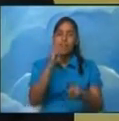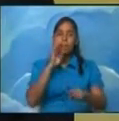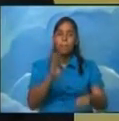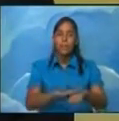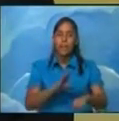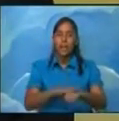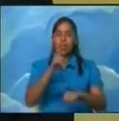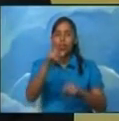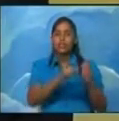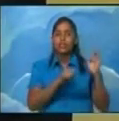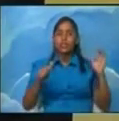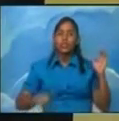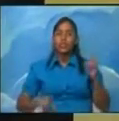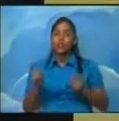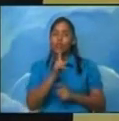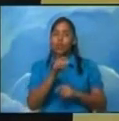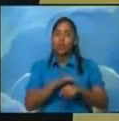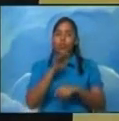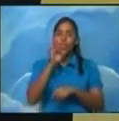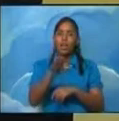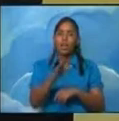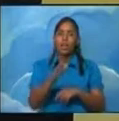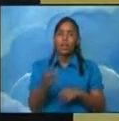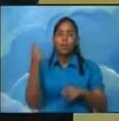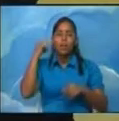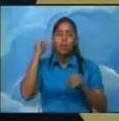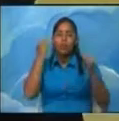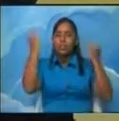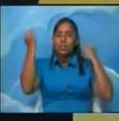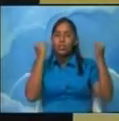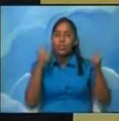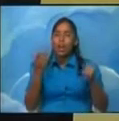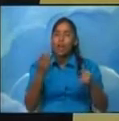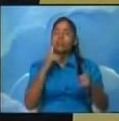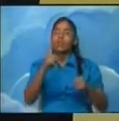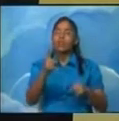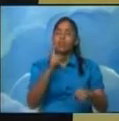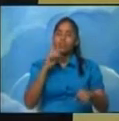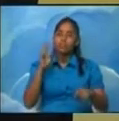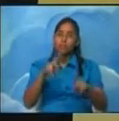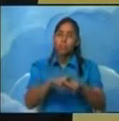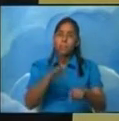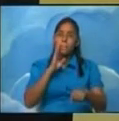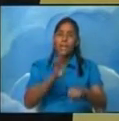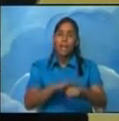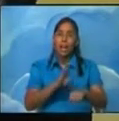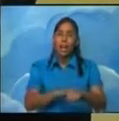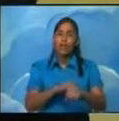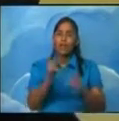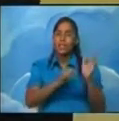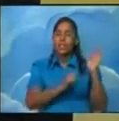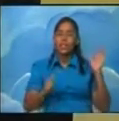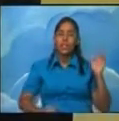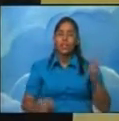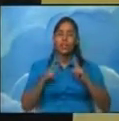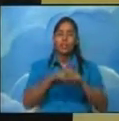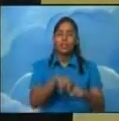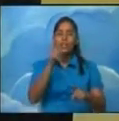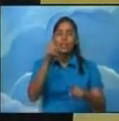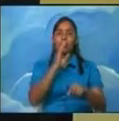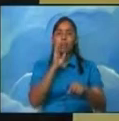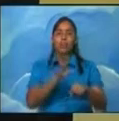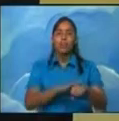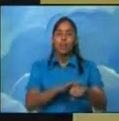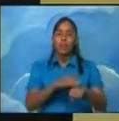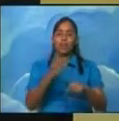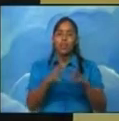El Señor no dejará por inocente al que comete pecado, el Señor castiga el pecado. Y